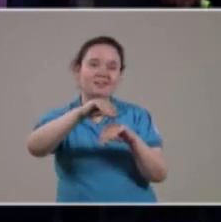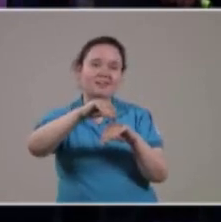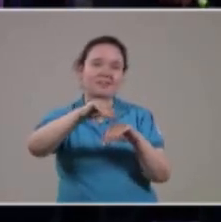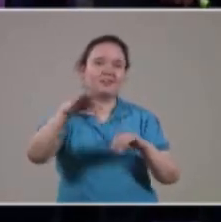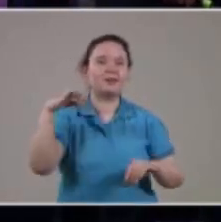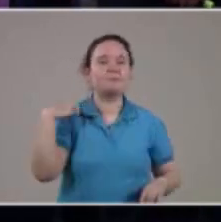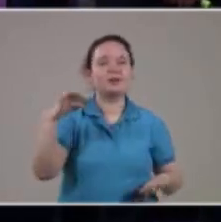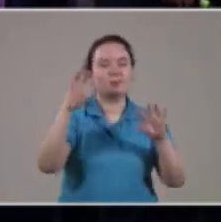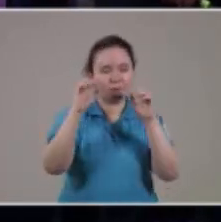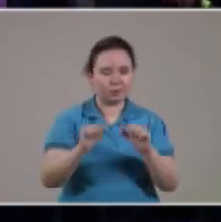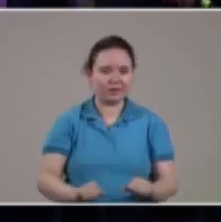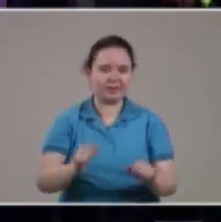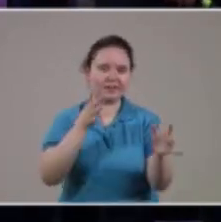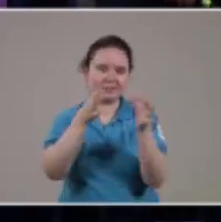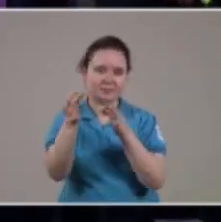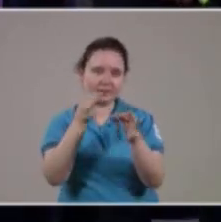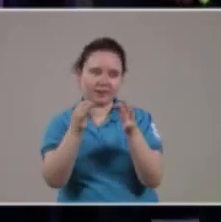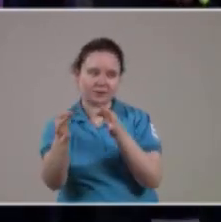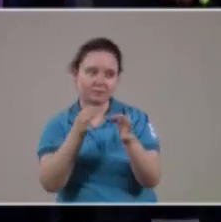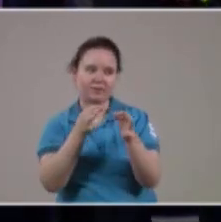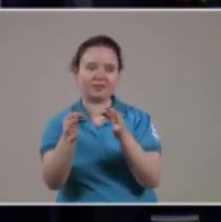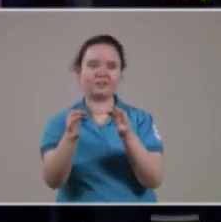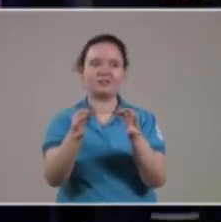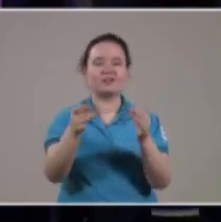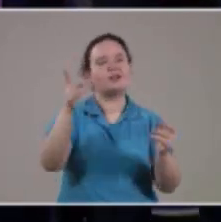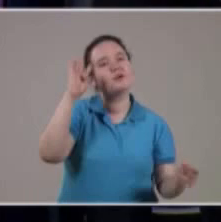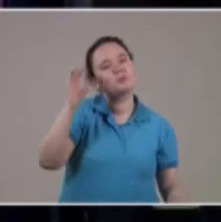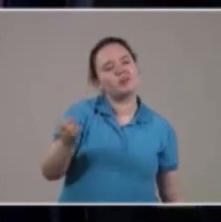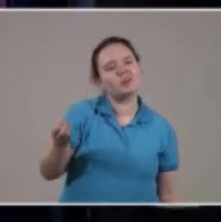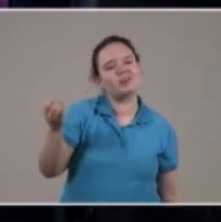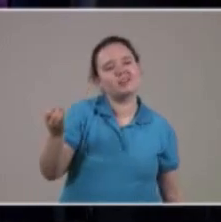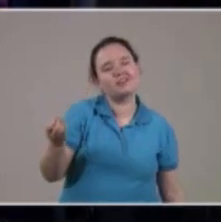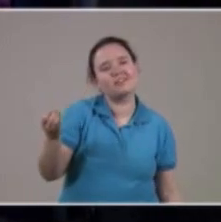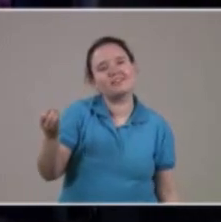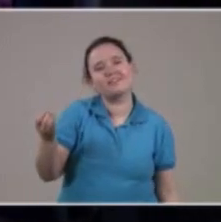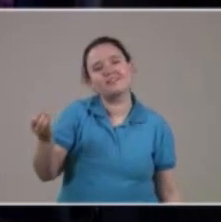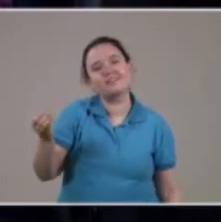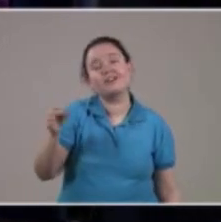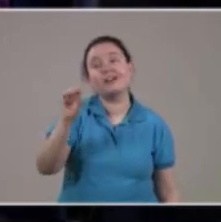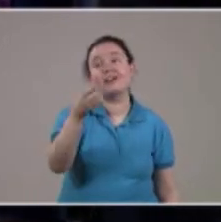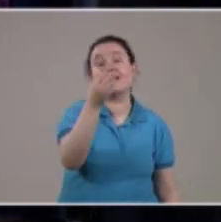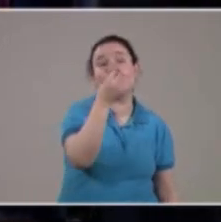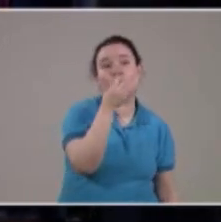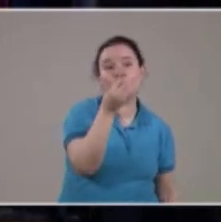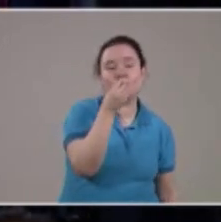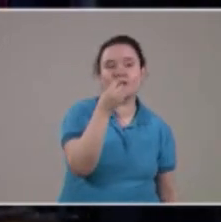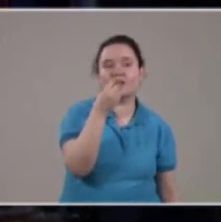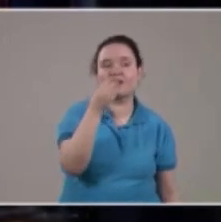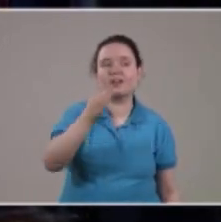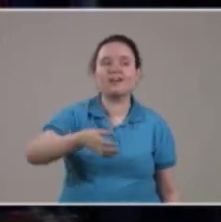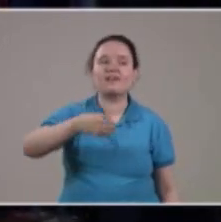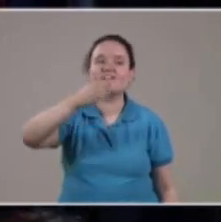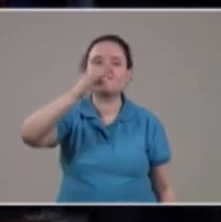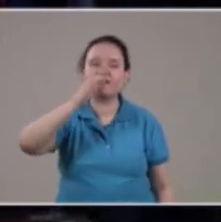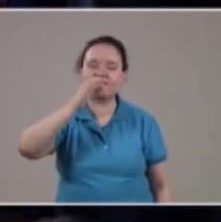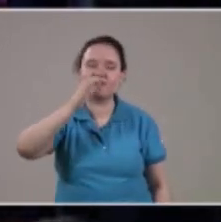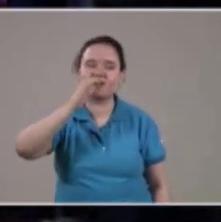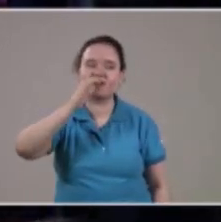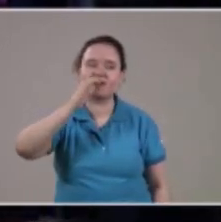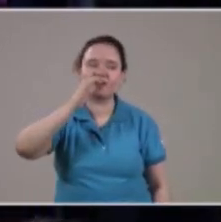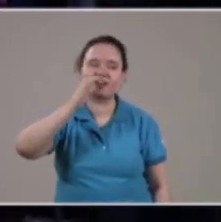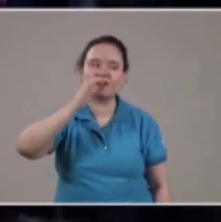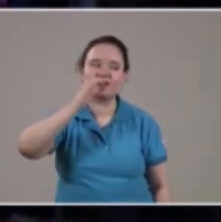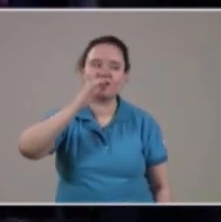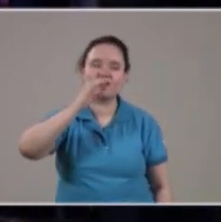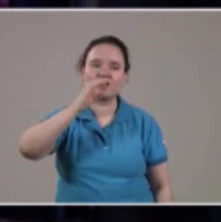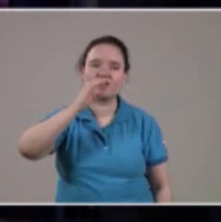para darme a entender. Porque el que come y bebe,